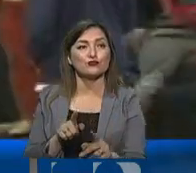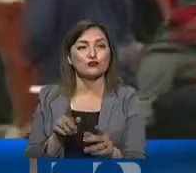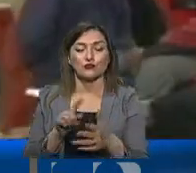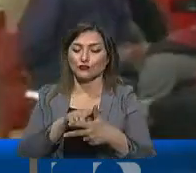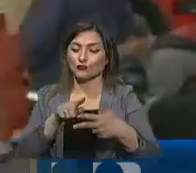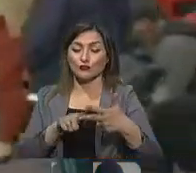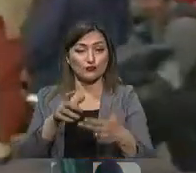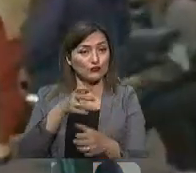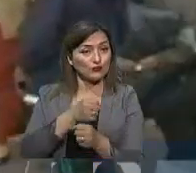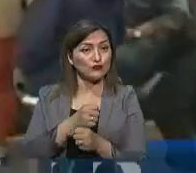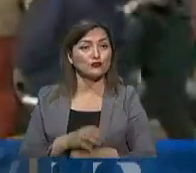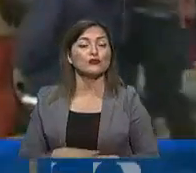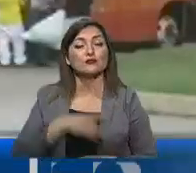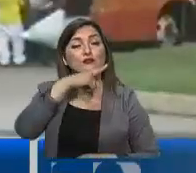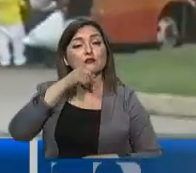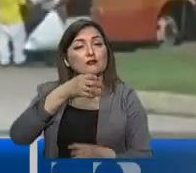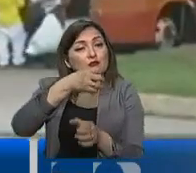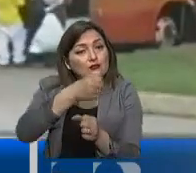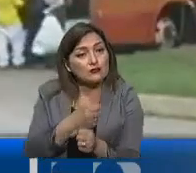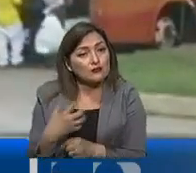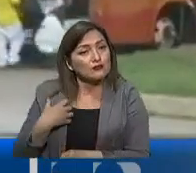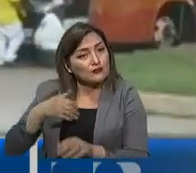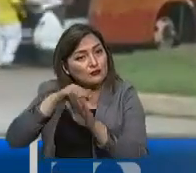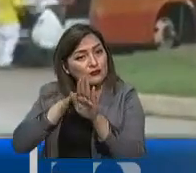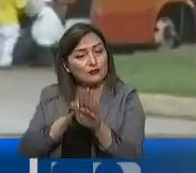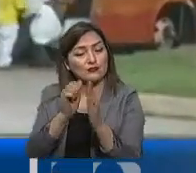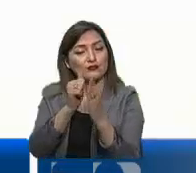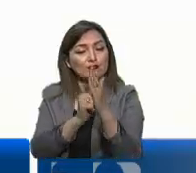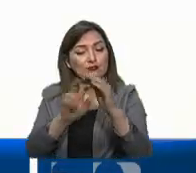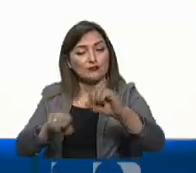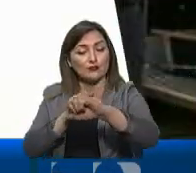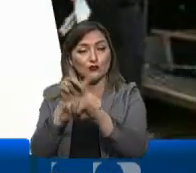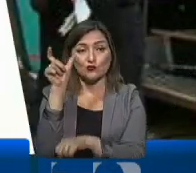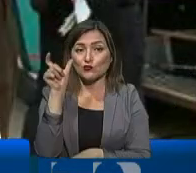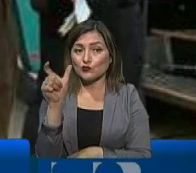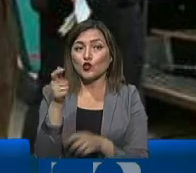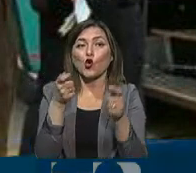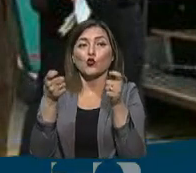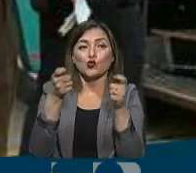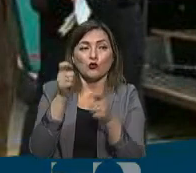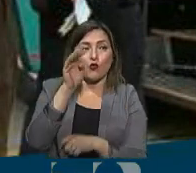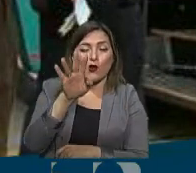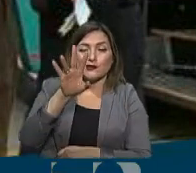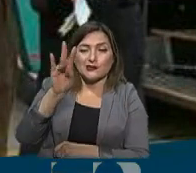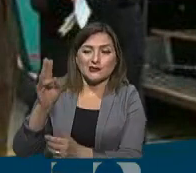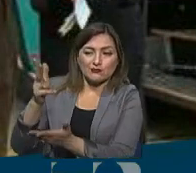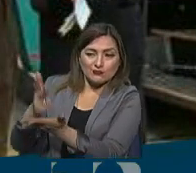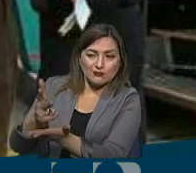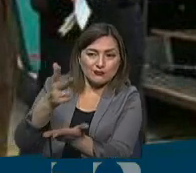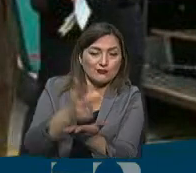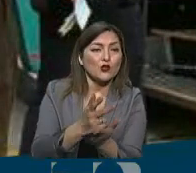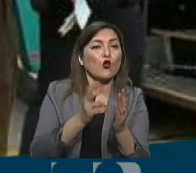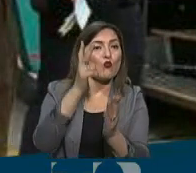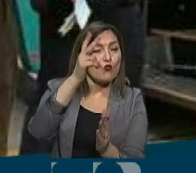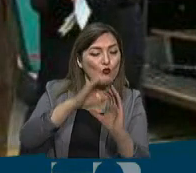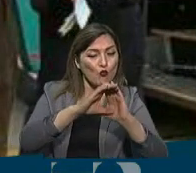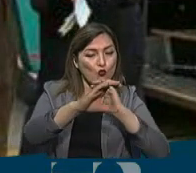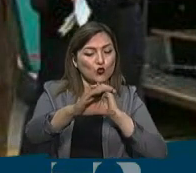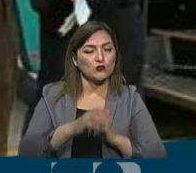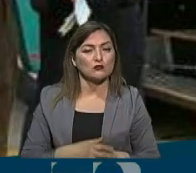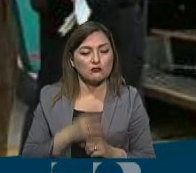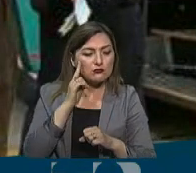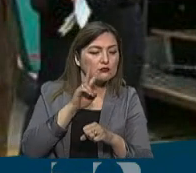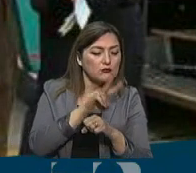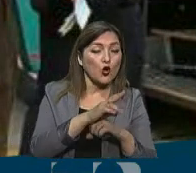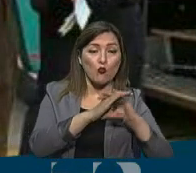para garantizar un periodo seguro la agencia nacional de tránsito realizará controles en los 47 terminales terrestres supervisará el cumplimiento